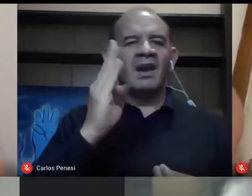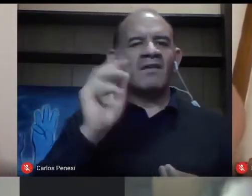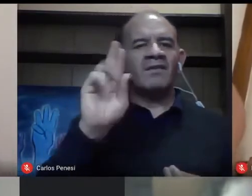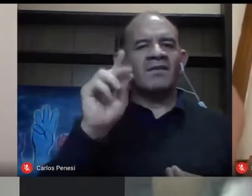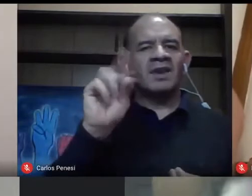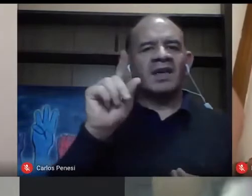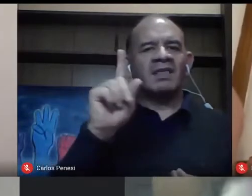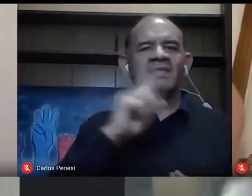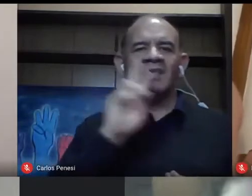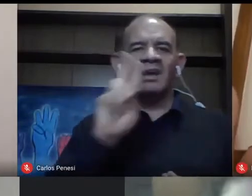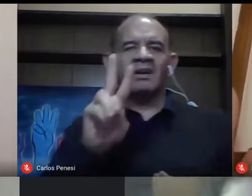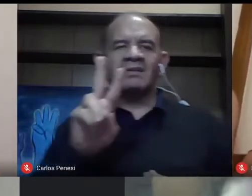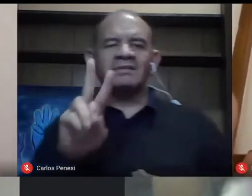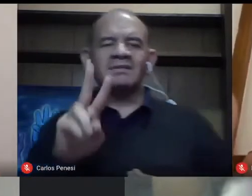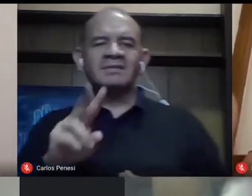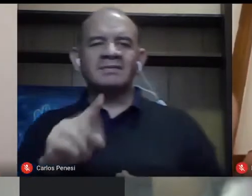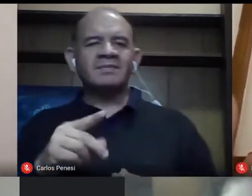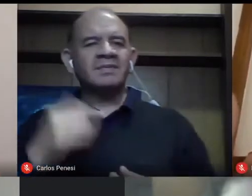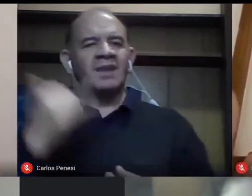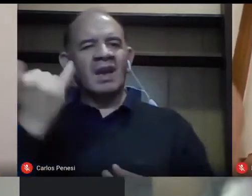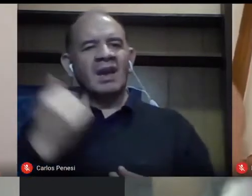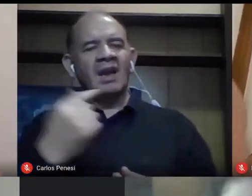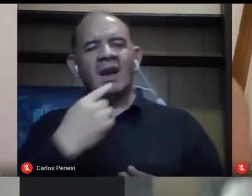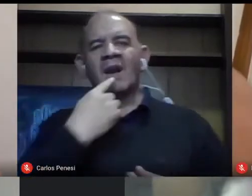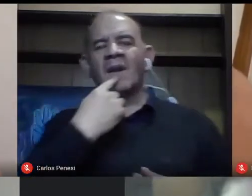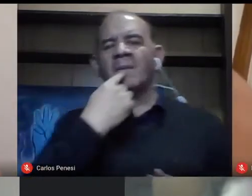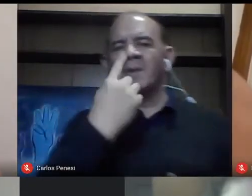Glingman. Acá tenemos María Eugenia Pérez.